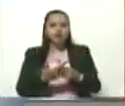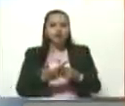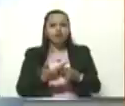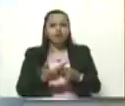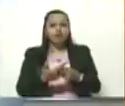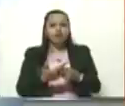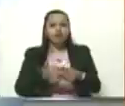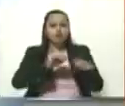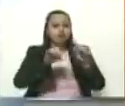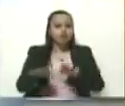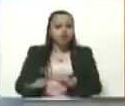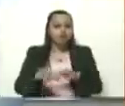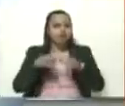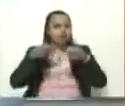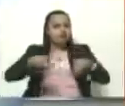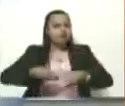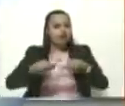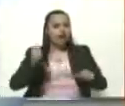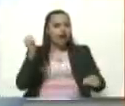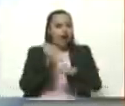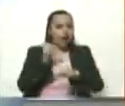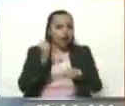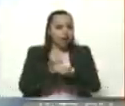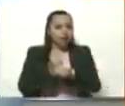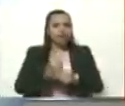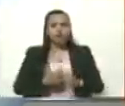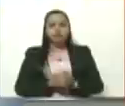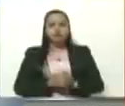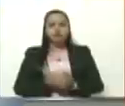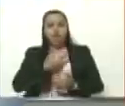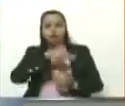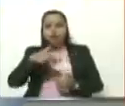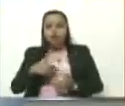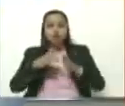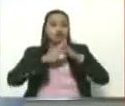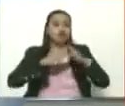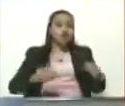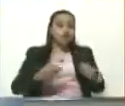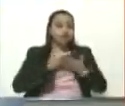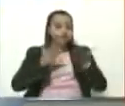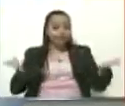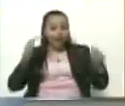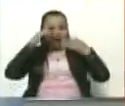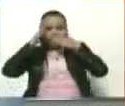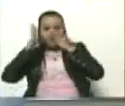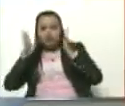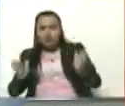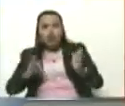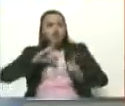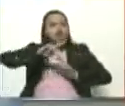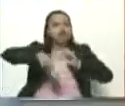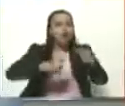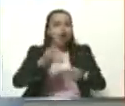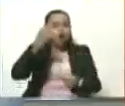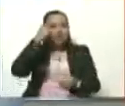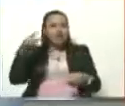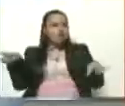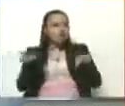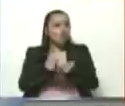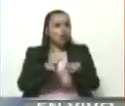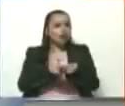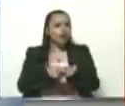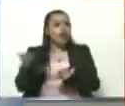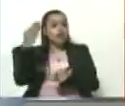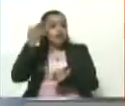trabajar y nosotros todos nos dejamos de atender día a día a pesar